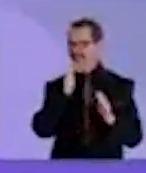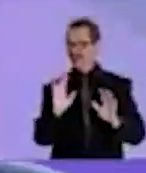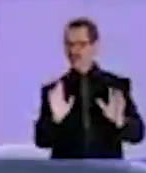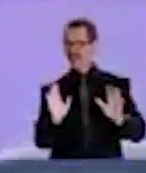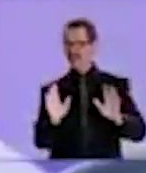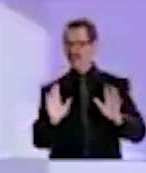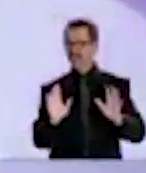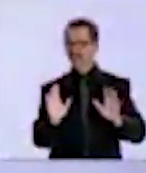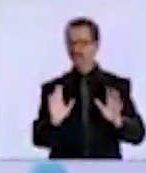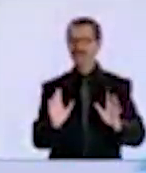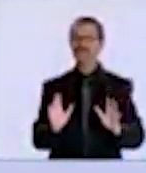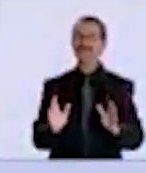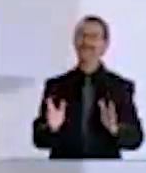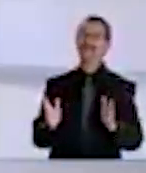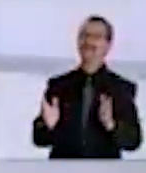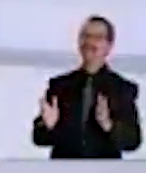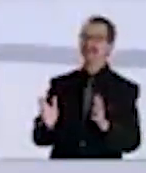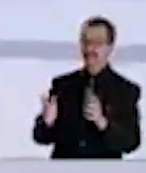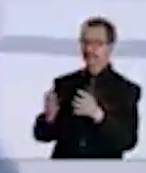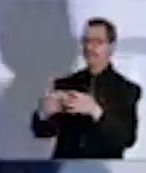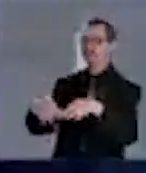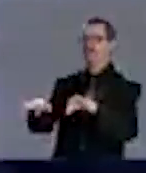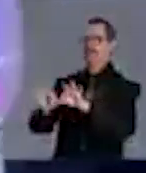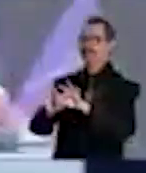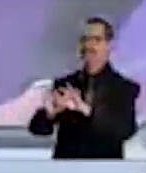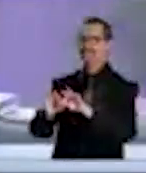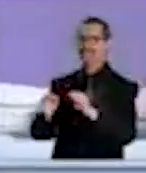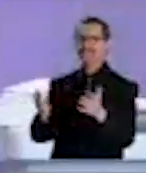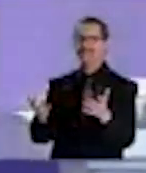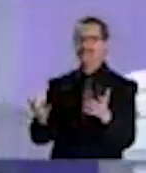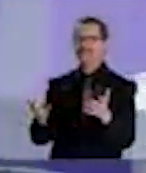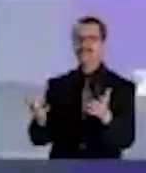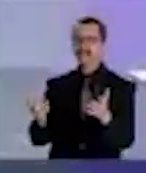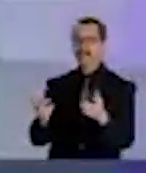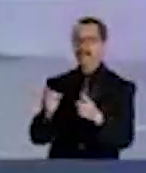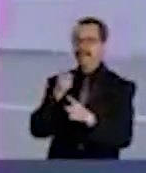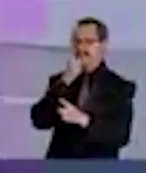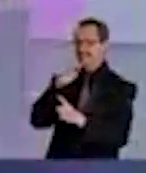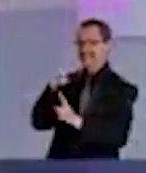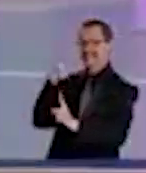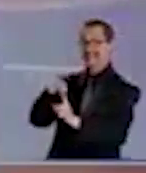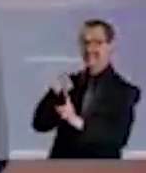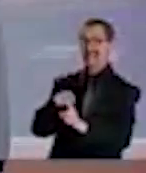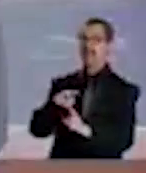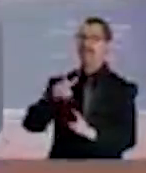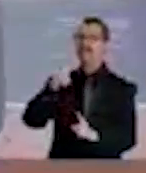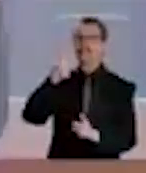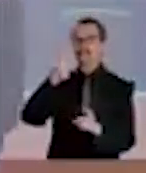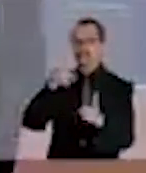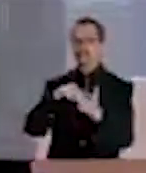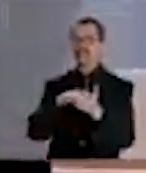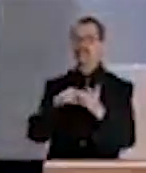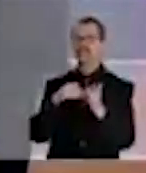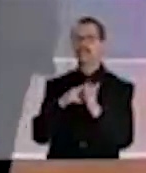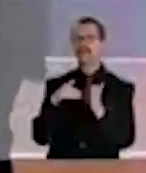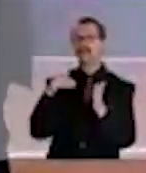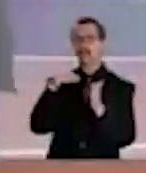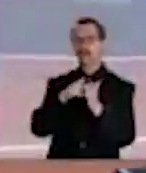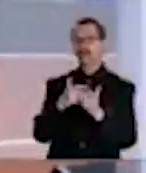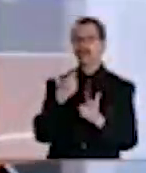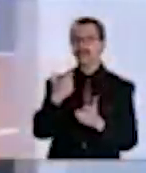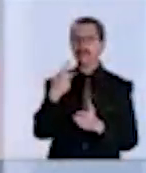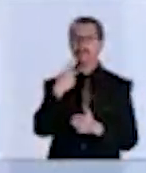se vuelva a presentar resiste a los tres mil millones de pesos de tu partido firma melo